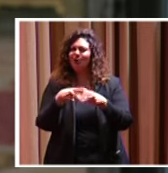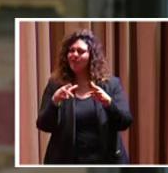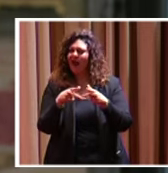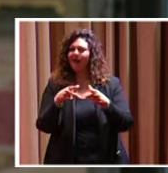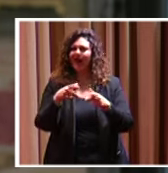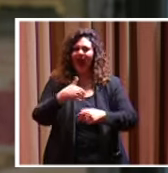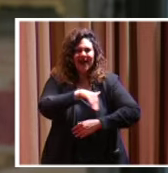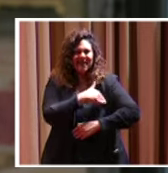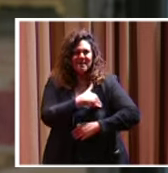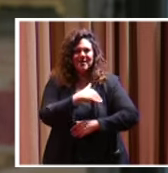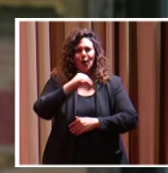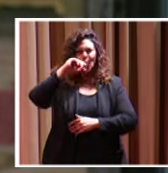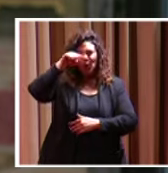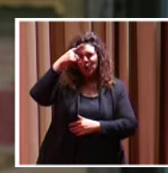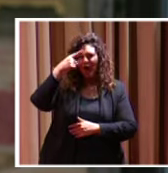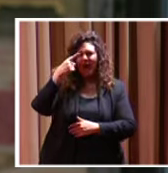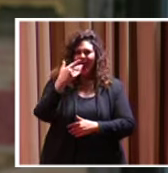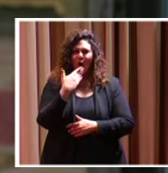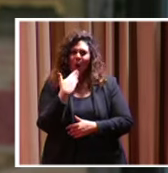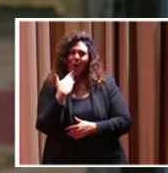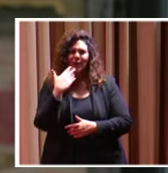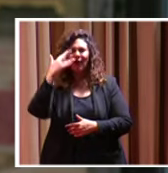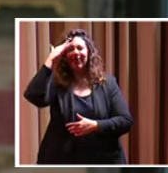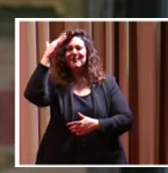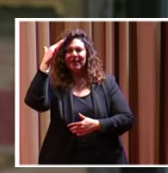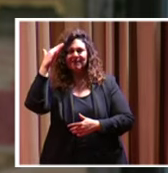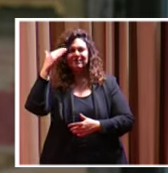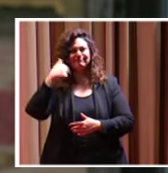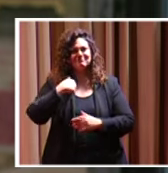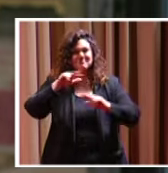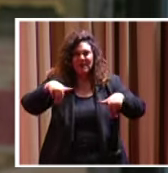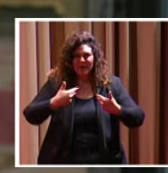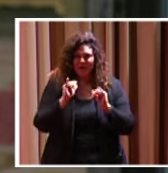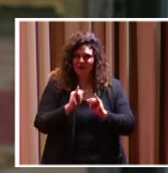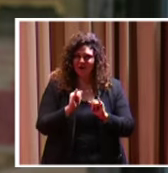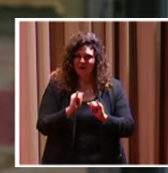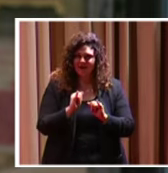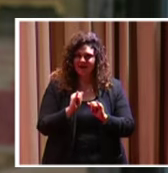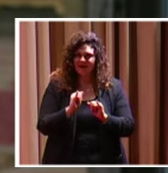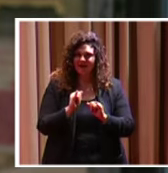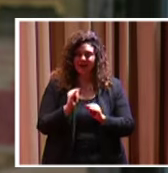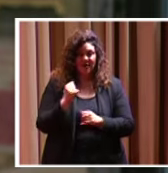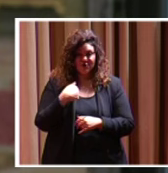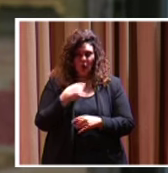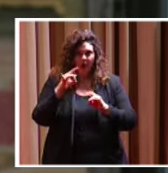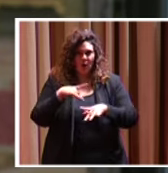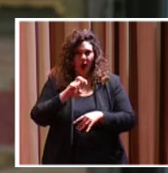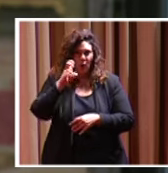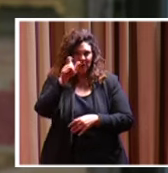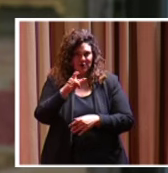sociales, académicos, culturales, de ocio y de esparcimiento. Me consideraron un granadino